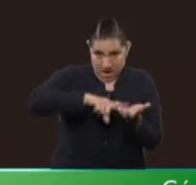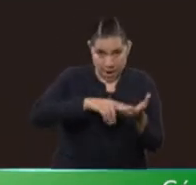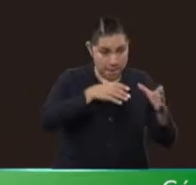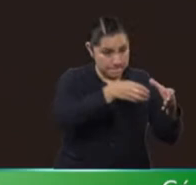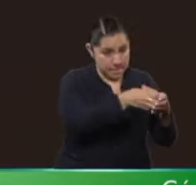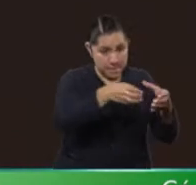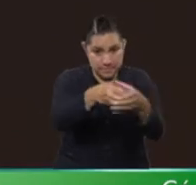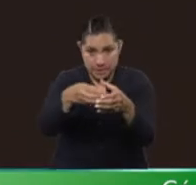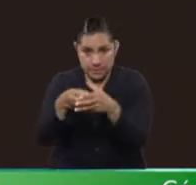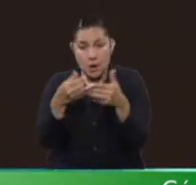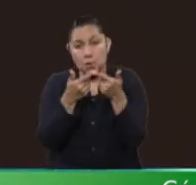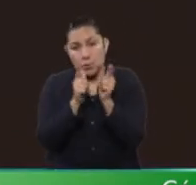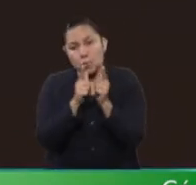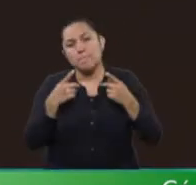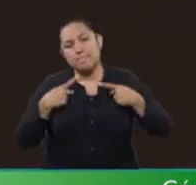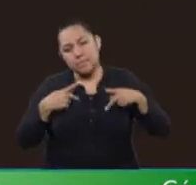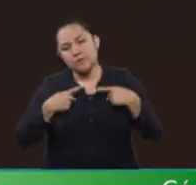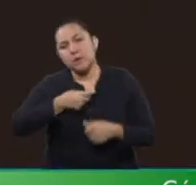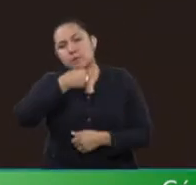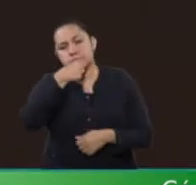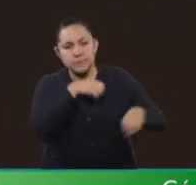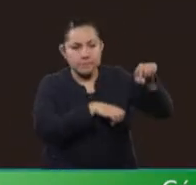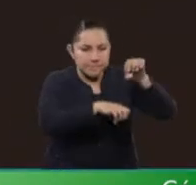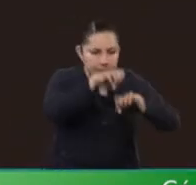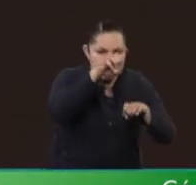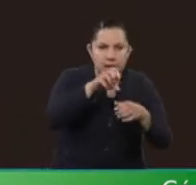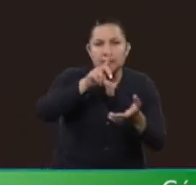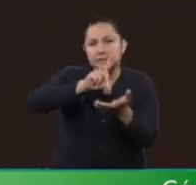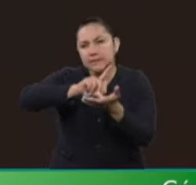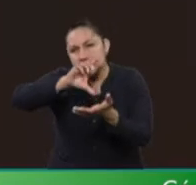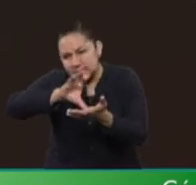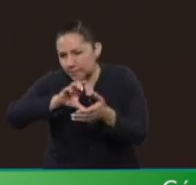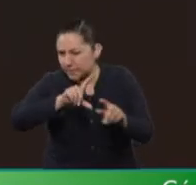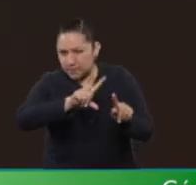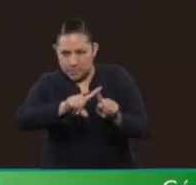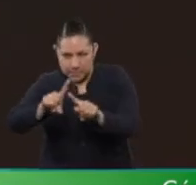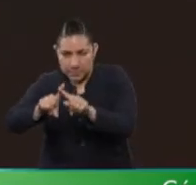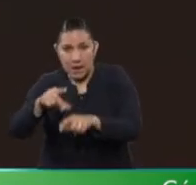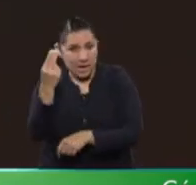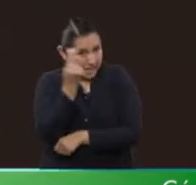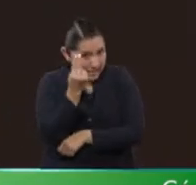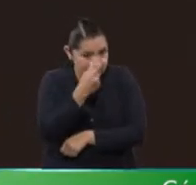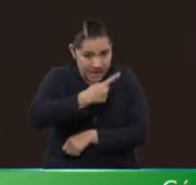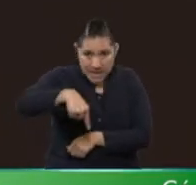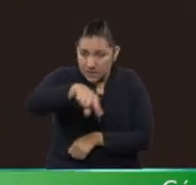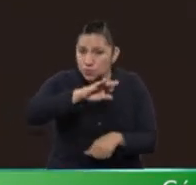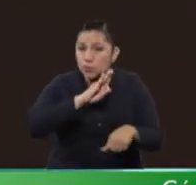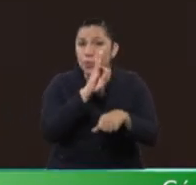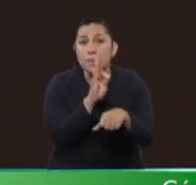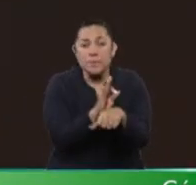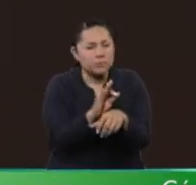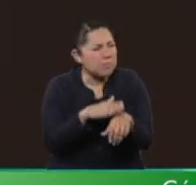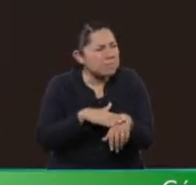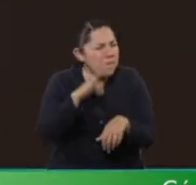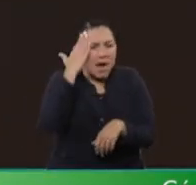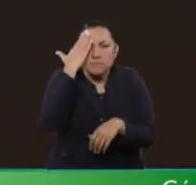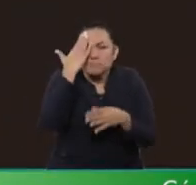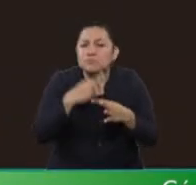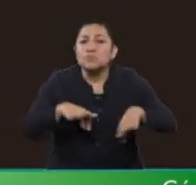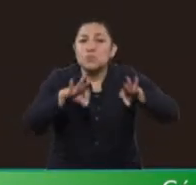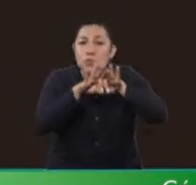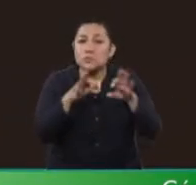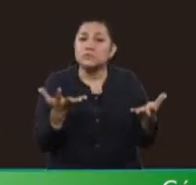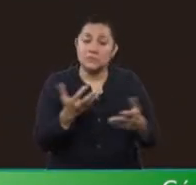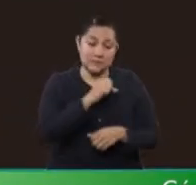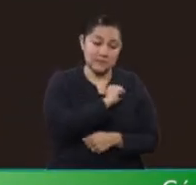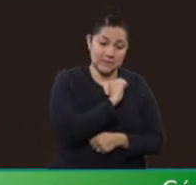priorizando Lo esencial la salud y la alimentación sabemos que las necesidades de las personas son amplias y